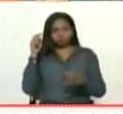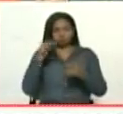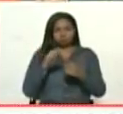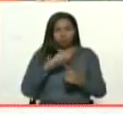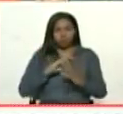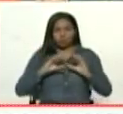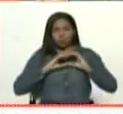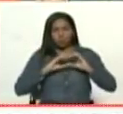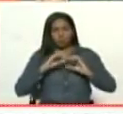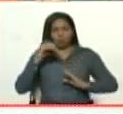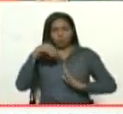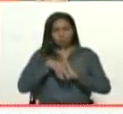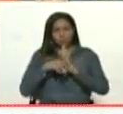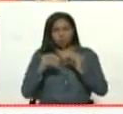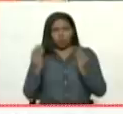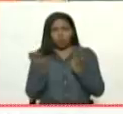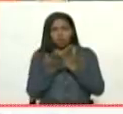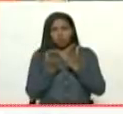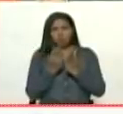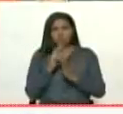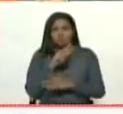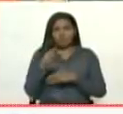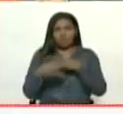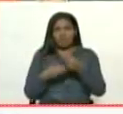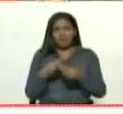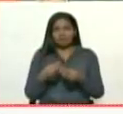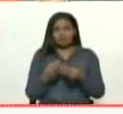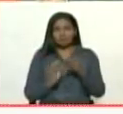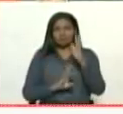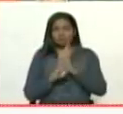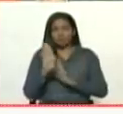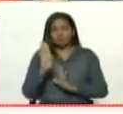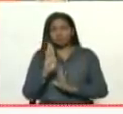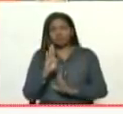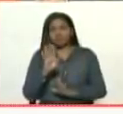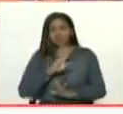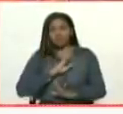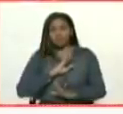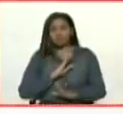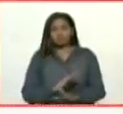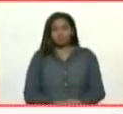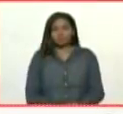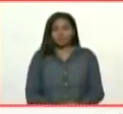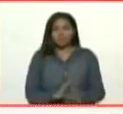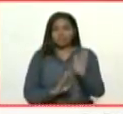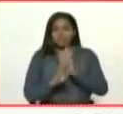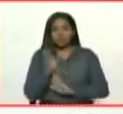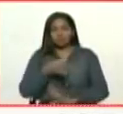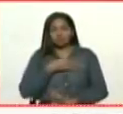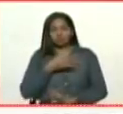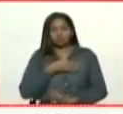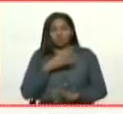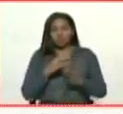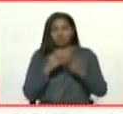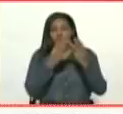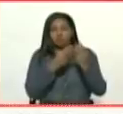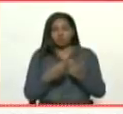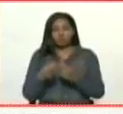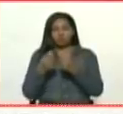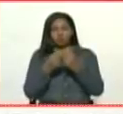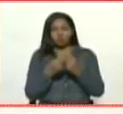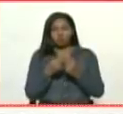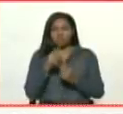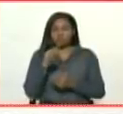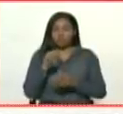corazón, todos los estudios que han hecho en función del desarrollo social, del desarrollo económico. Eso es